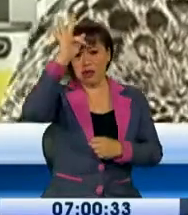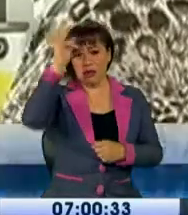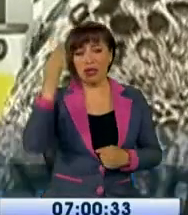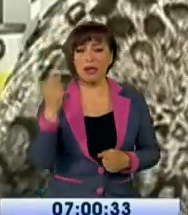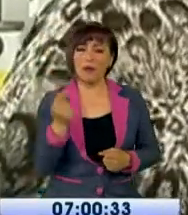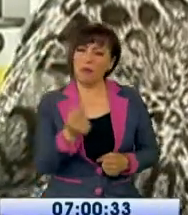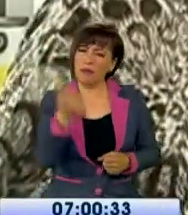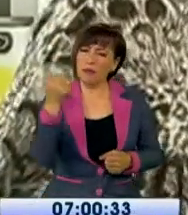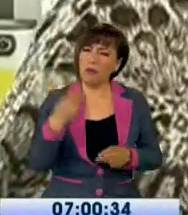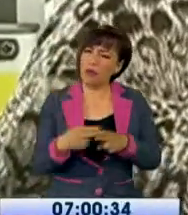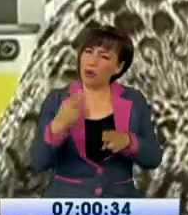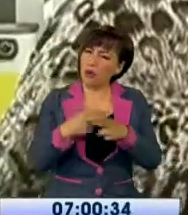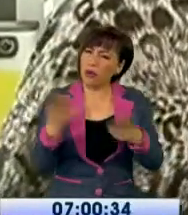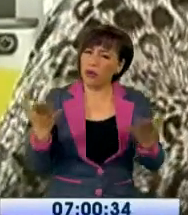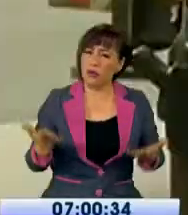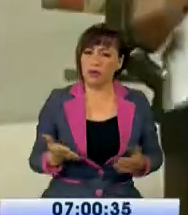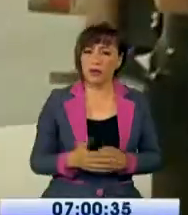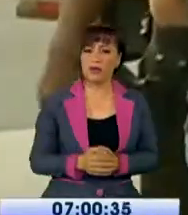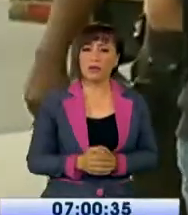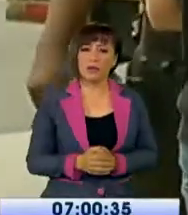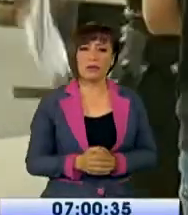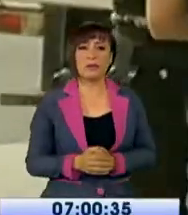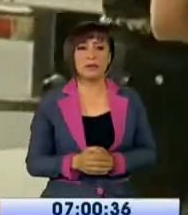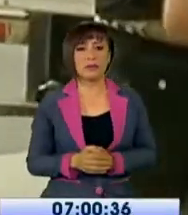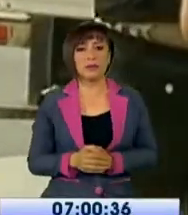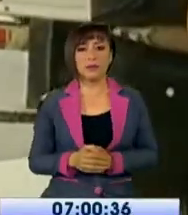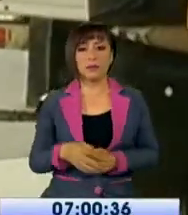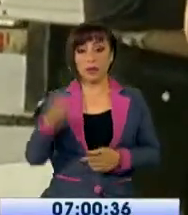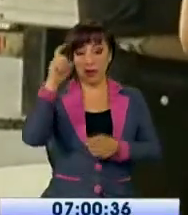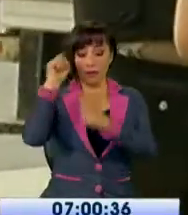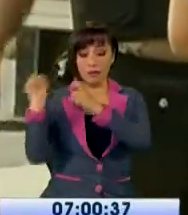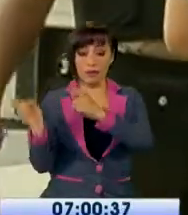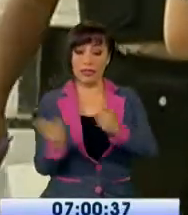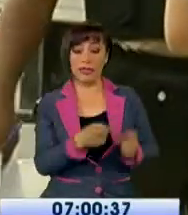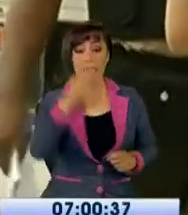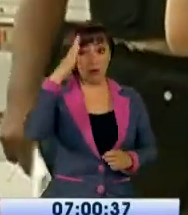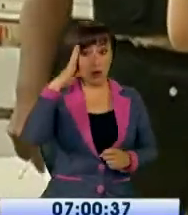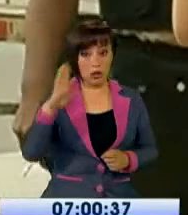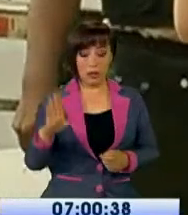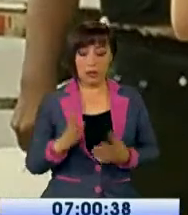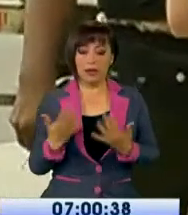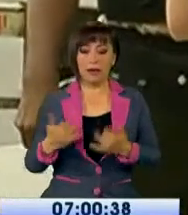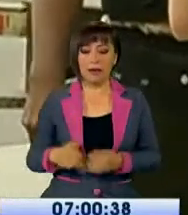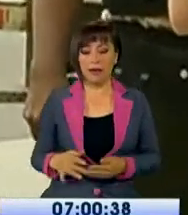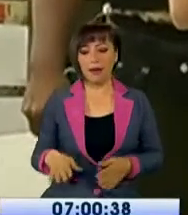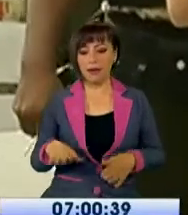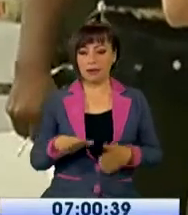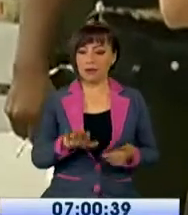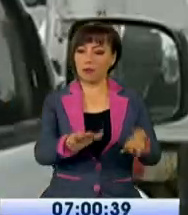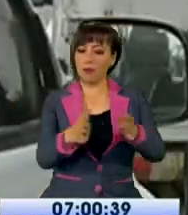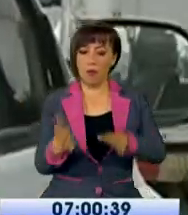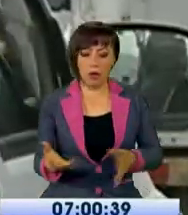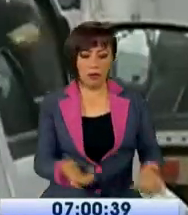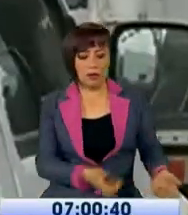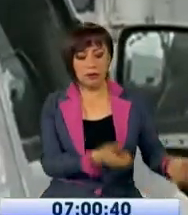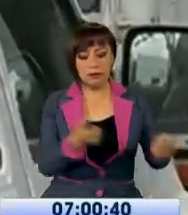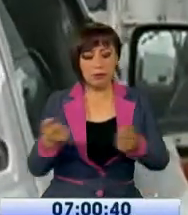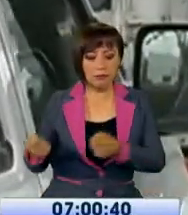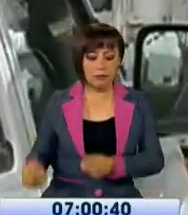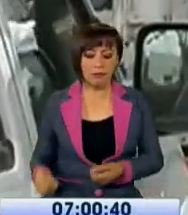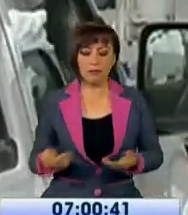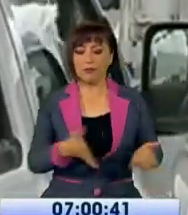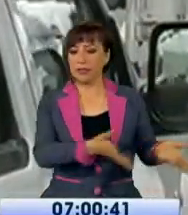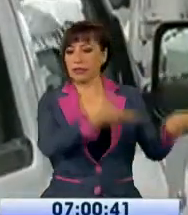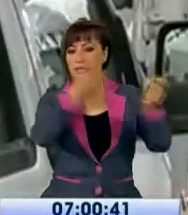tuvo un infarto y ya no le van a dar terapia. Fiscalía y policía realizaron el levantamiento del cadáver para que se le practique